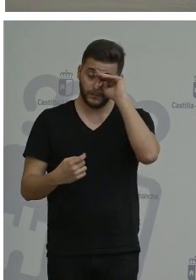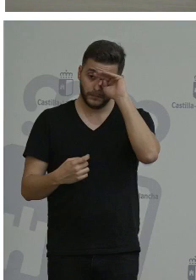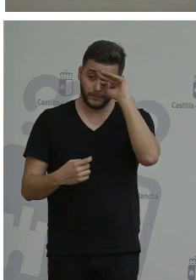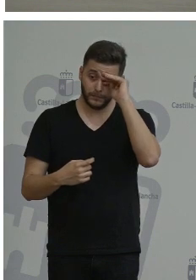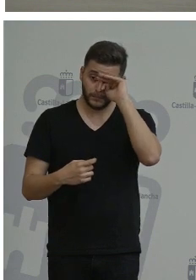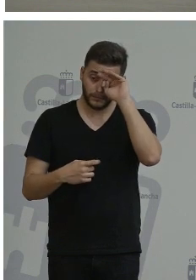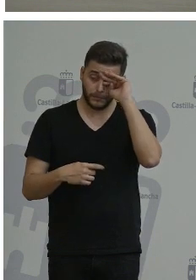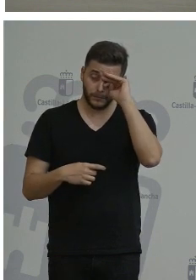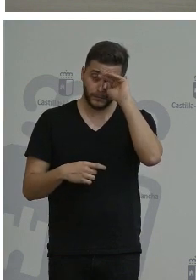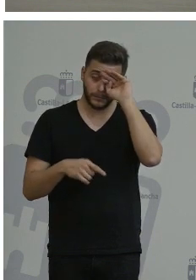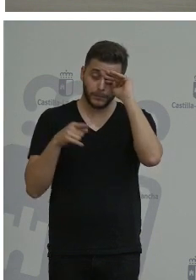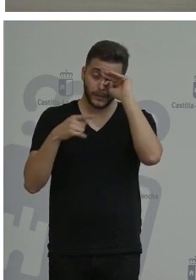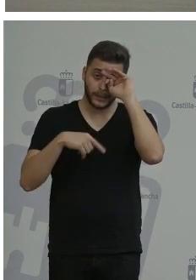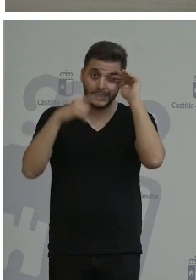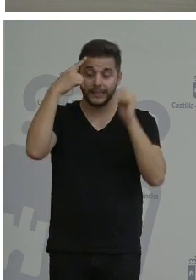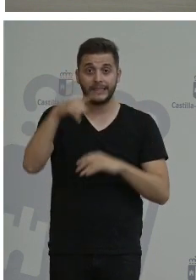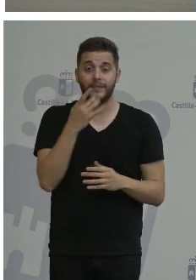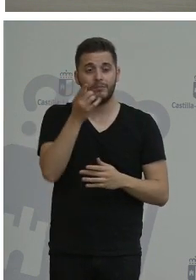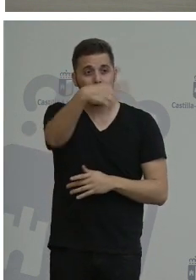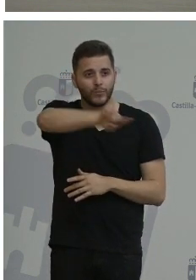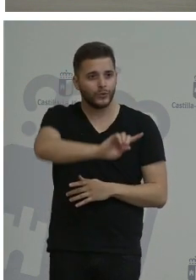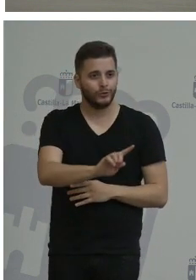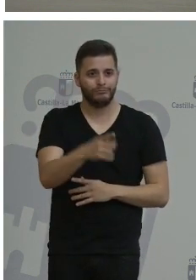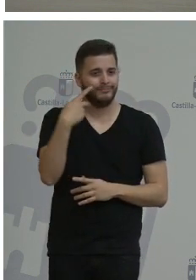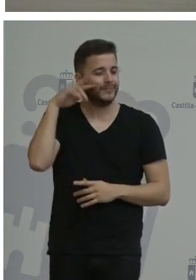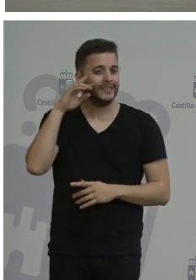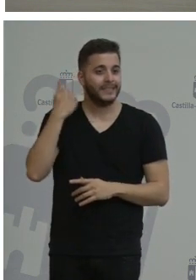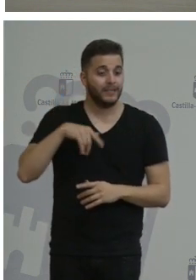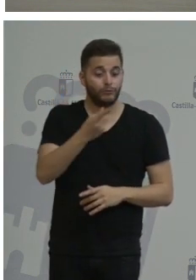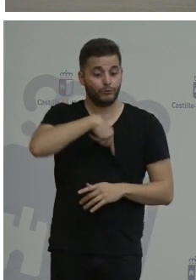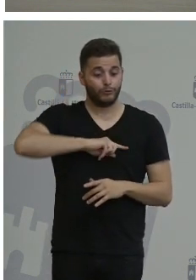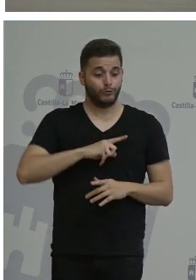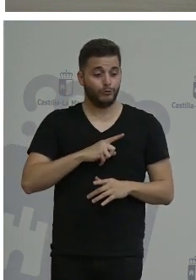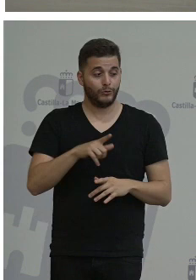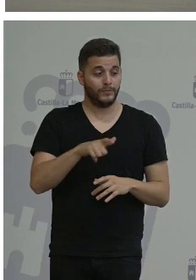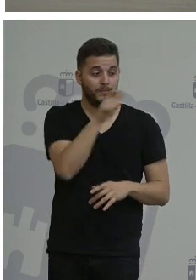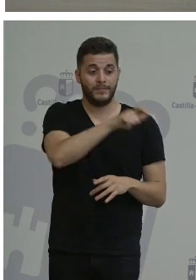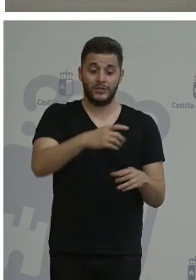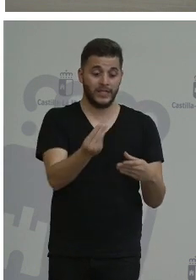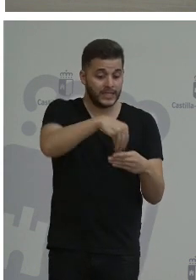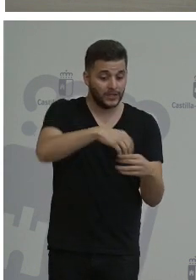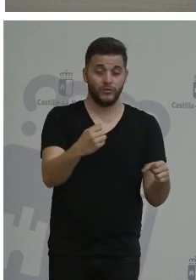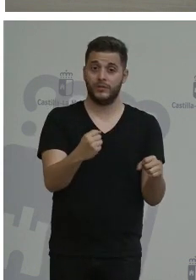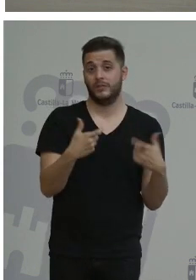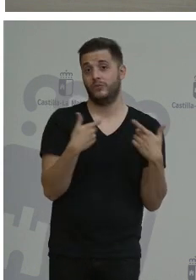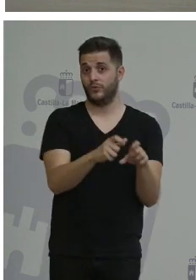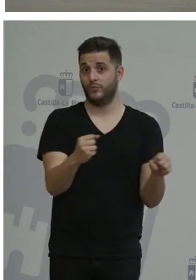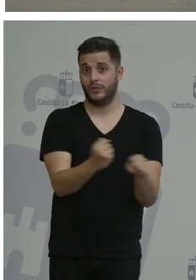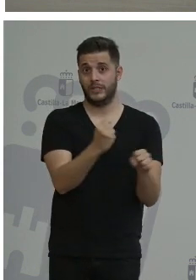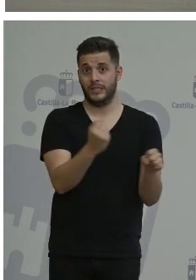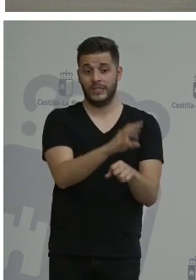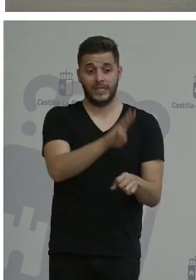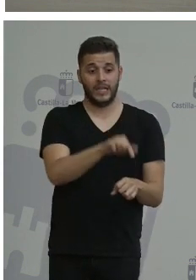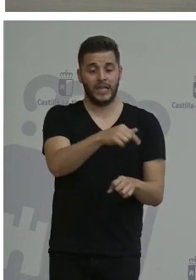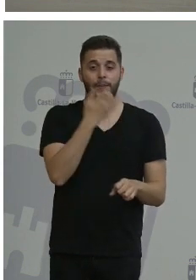quién más sabe de esto, que sois vosotros y vosotras del tercer sector que estáis trabajando en este caso plena